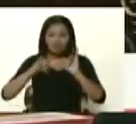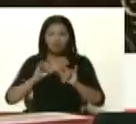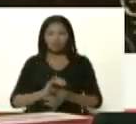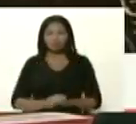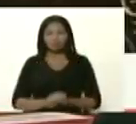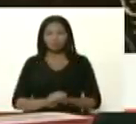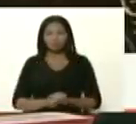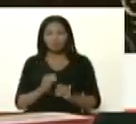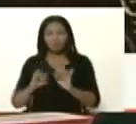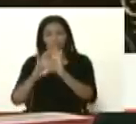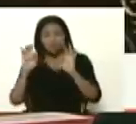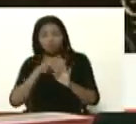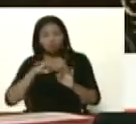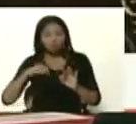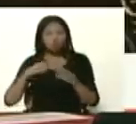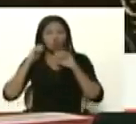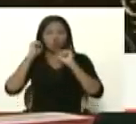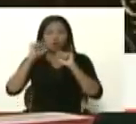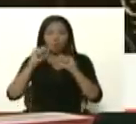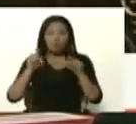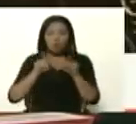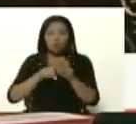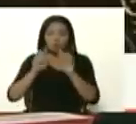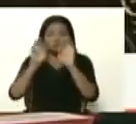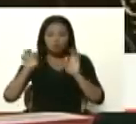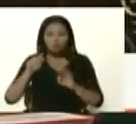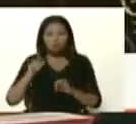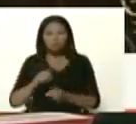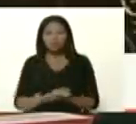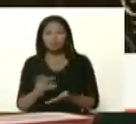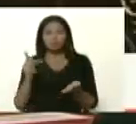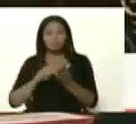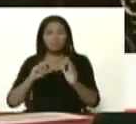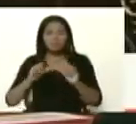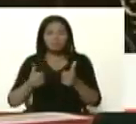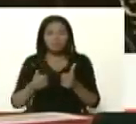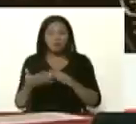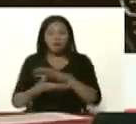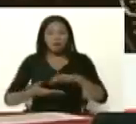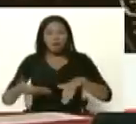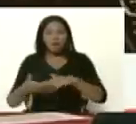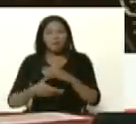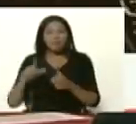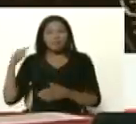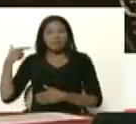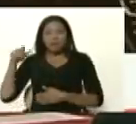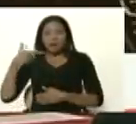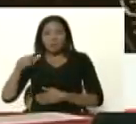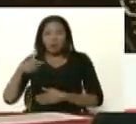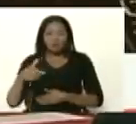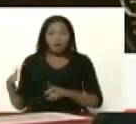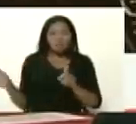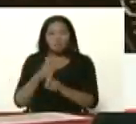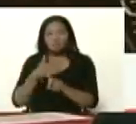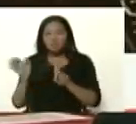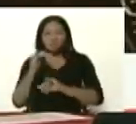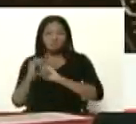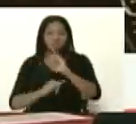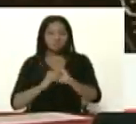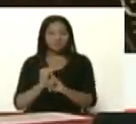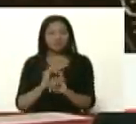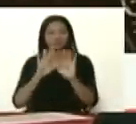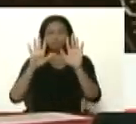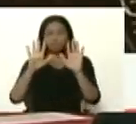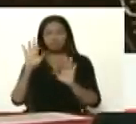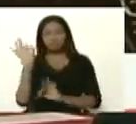así como hemos logrado, por ejemplo, que cuando llegamos a tener afectada la flota de transporte, producto del sabotaje internacional, hasta un 10%